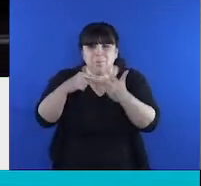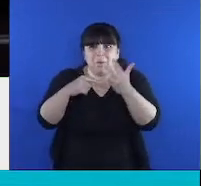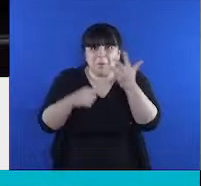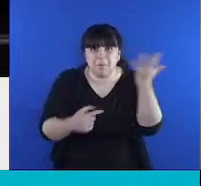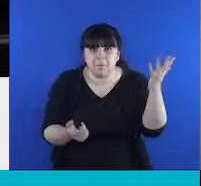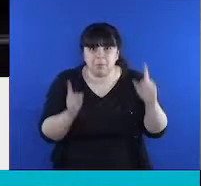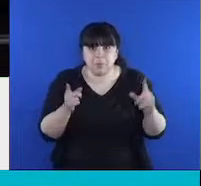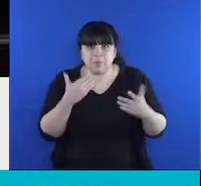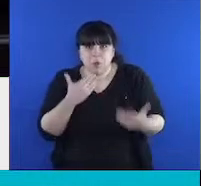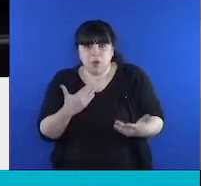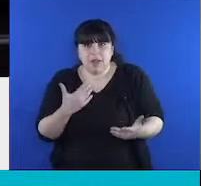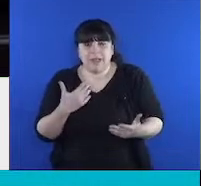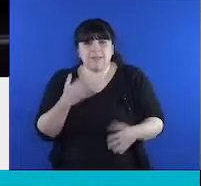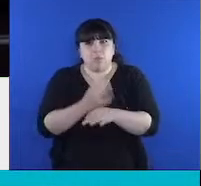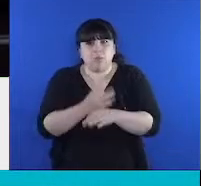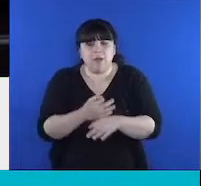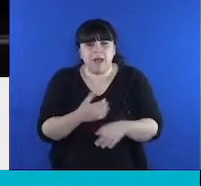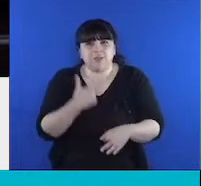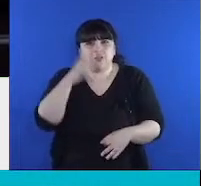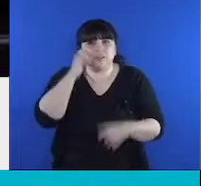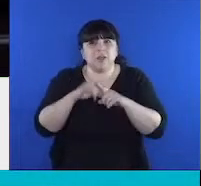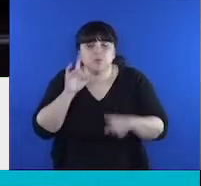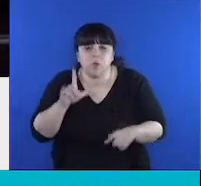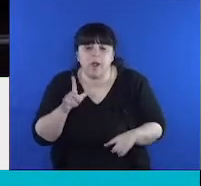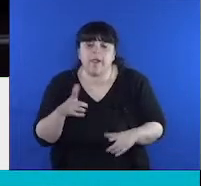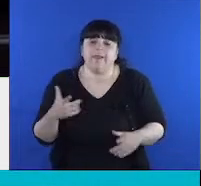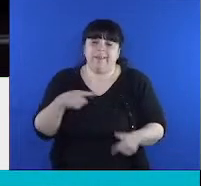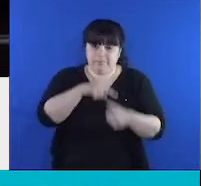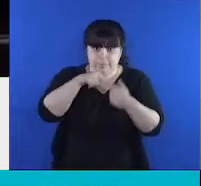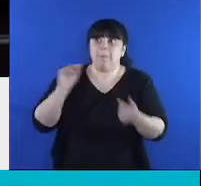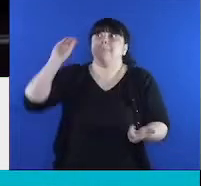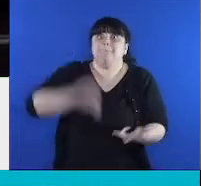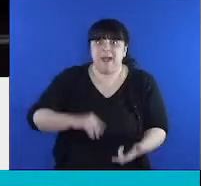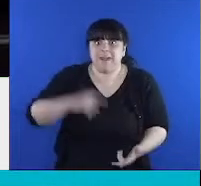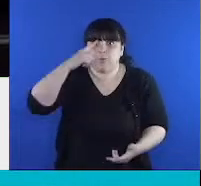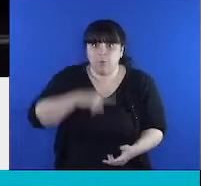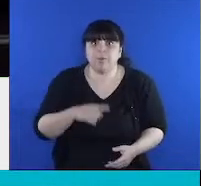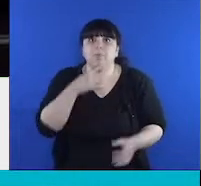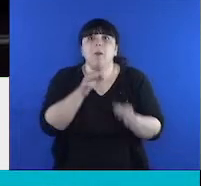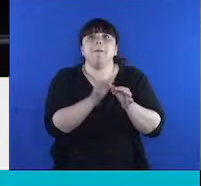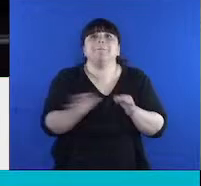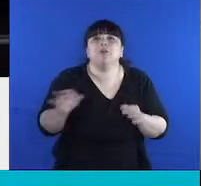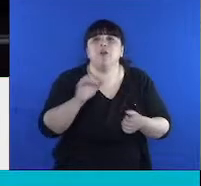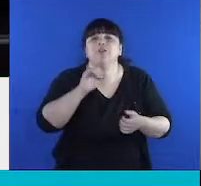para completar el combo, se manifestó en contra de las minorías sexuales y del matrimonio igualitario.